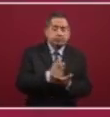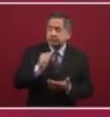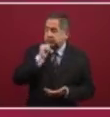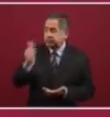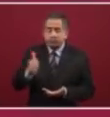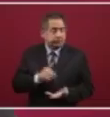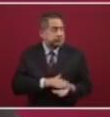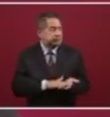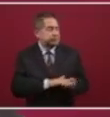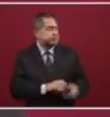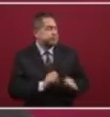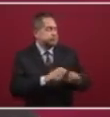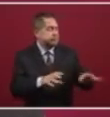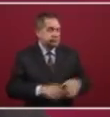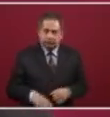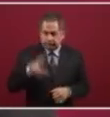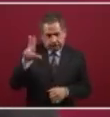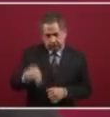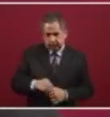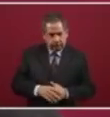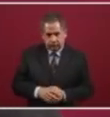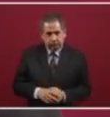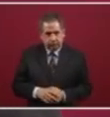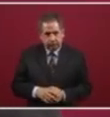los impuestos.